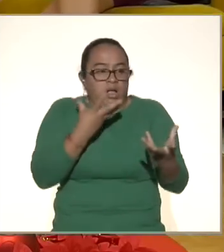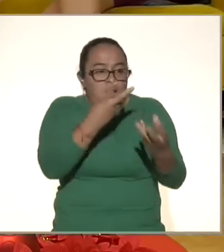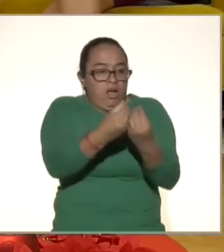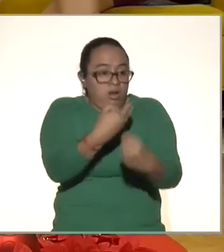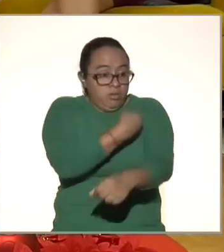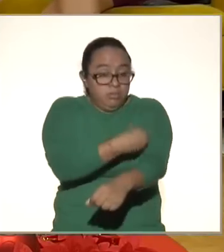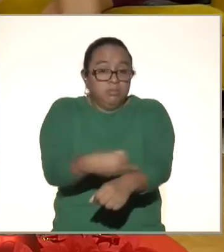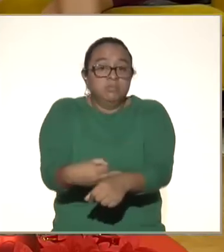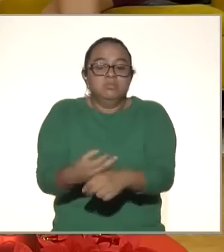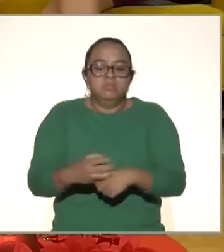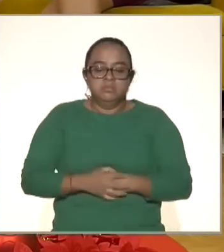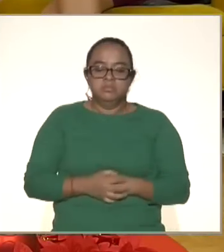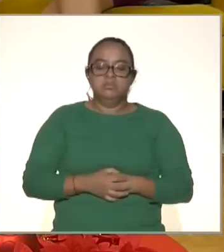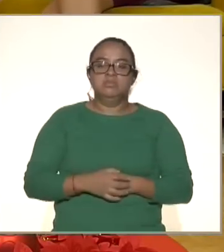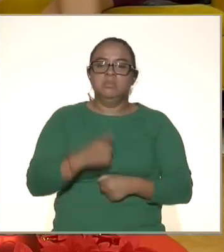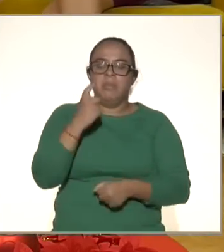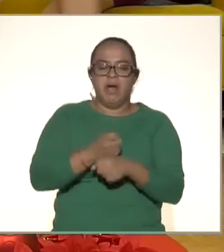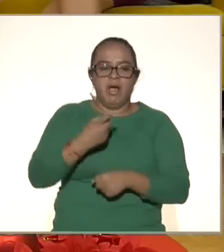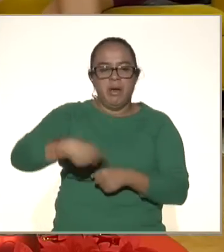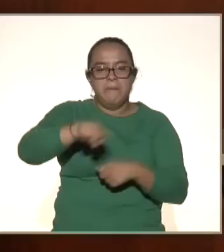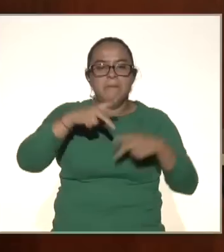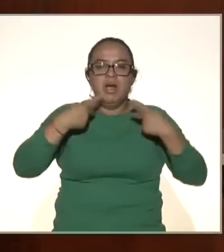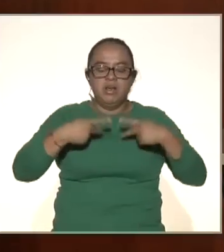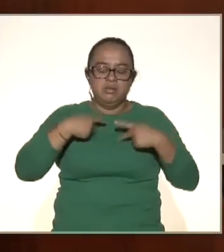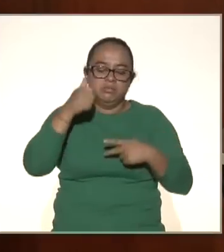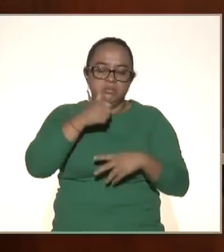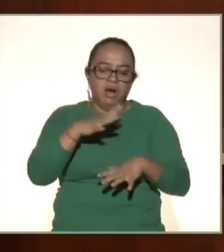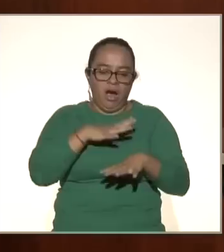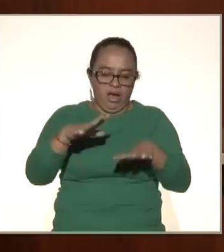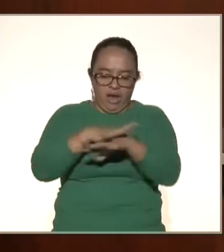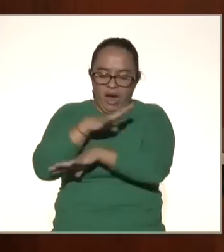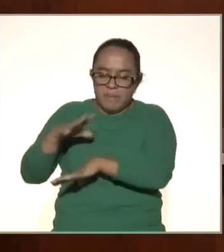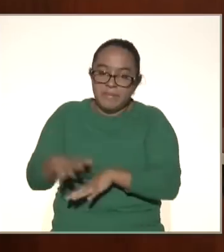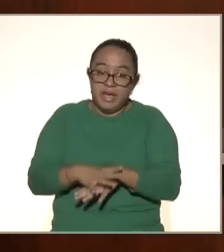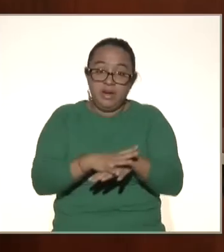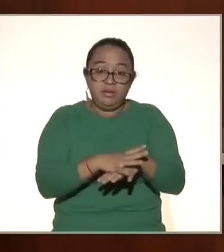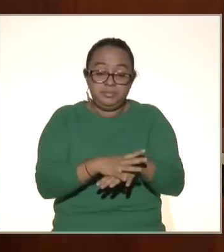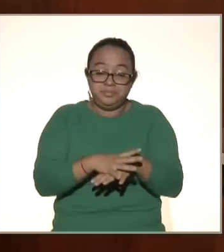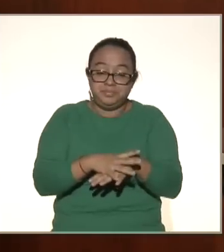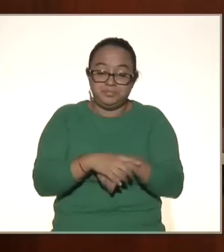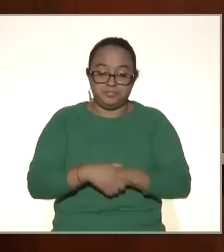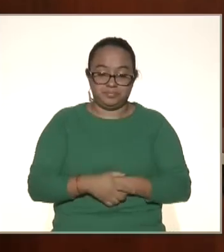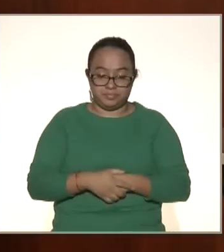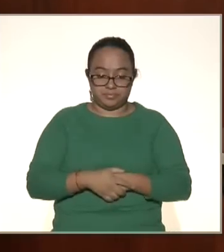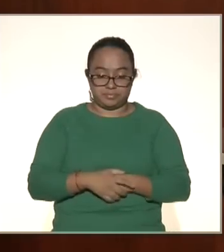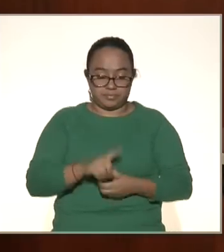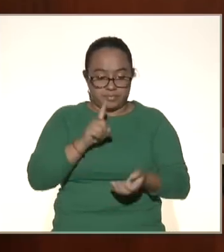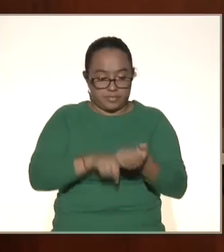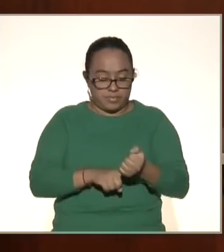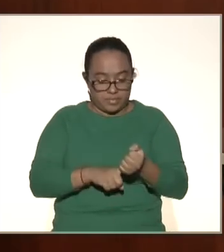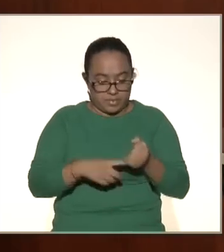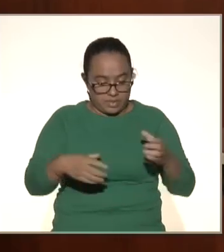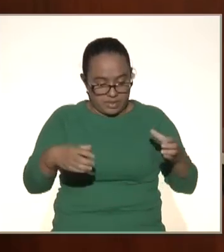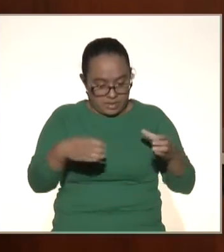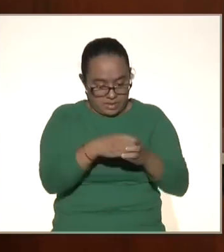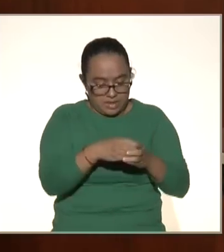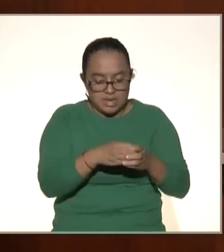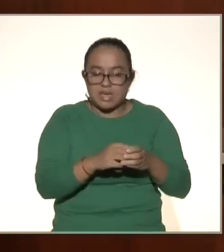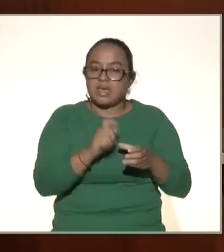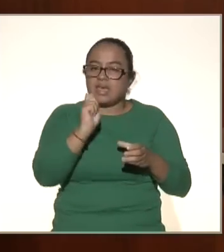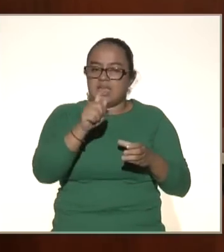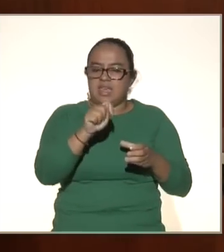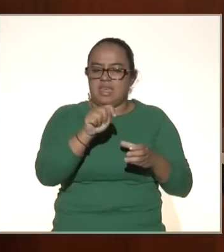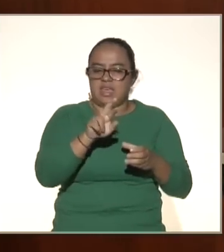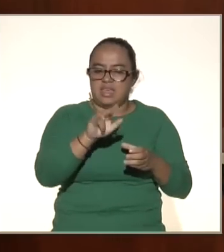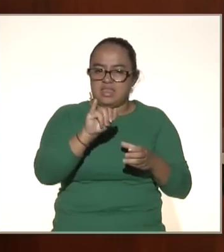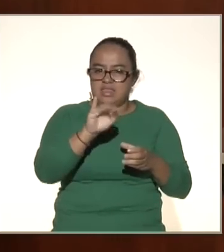en familia? En primera, somos seres tribales. Sí, y el núcleo de la tribu es la familia.